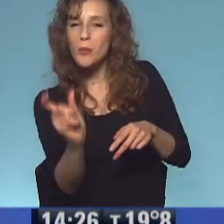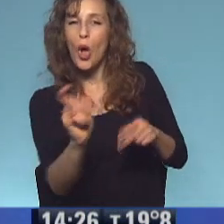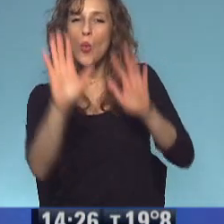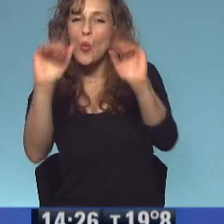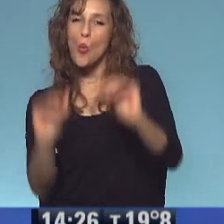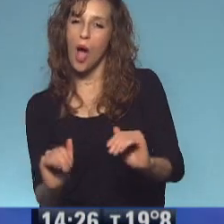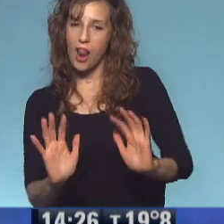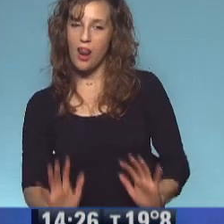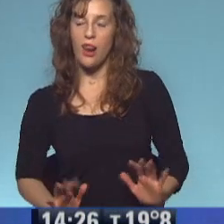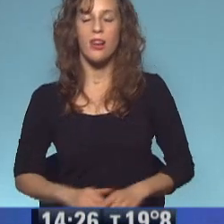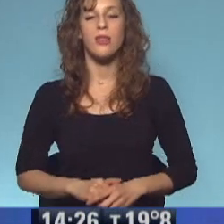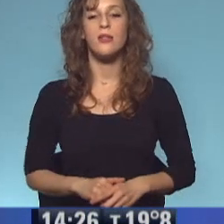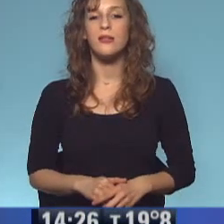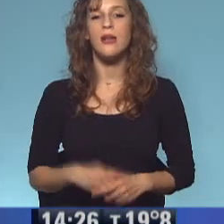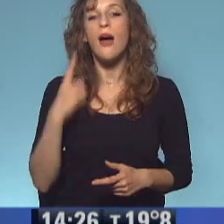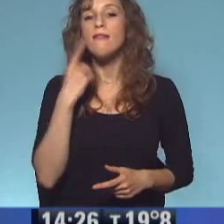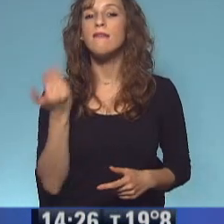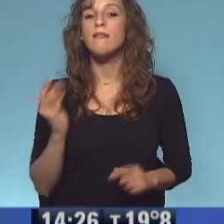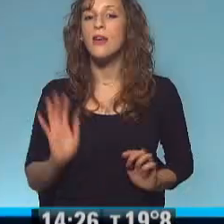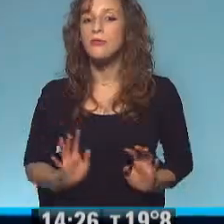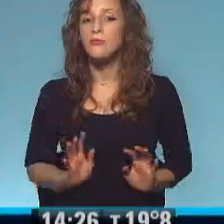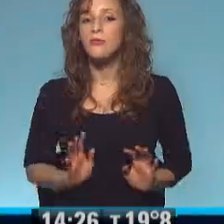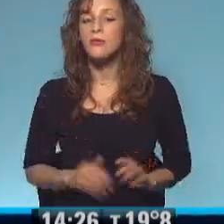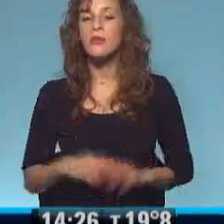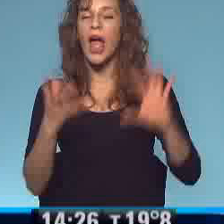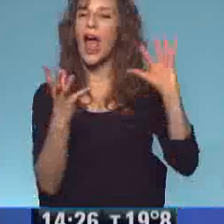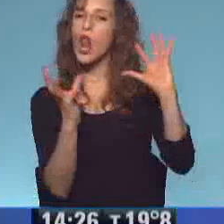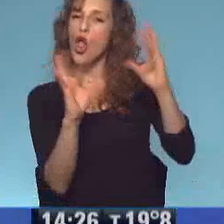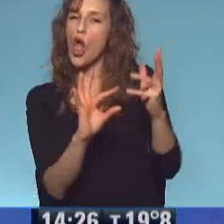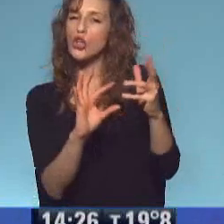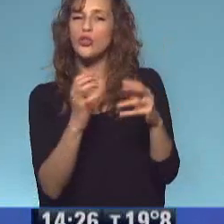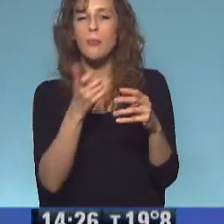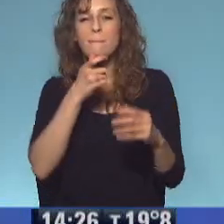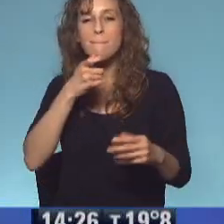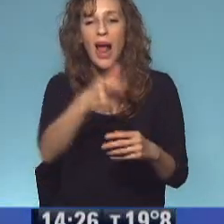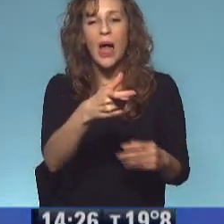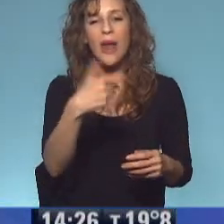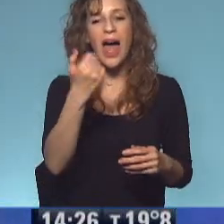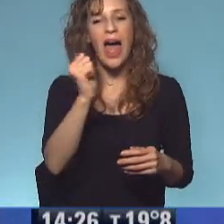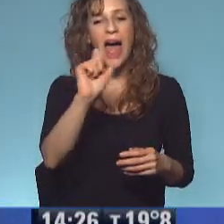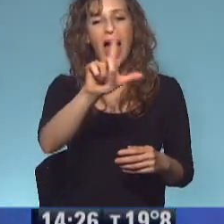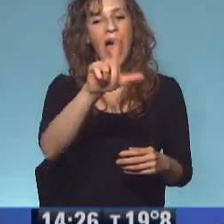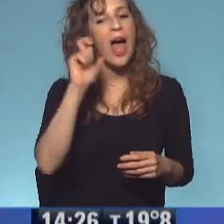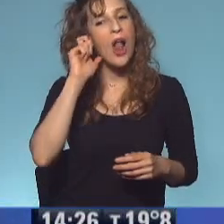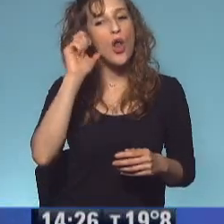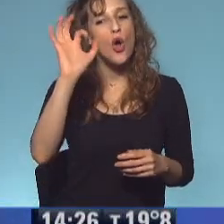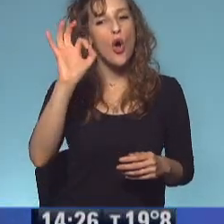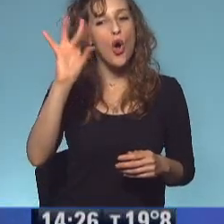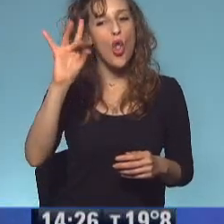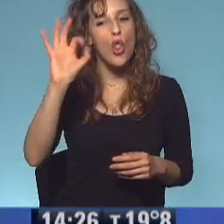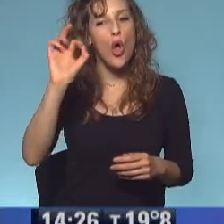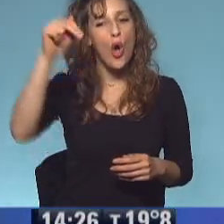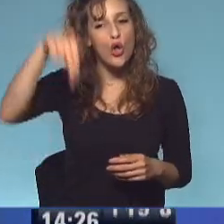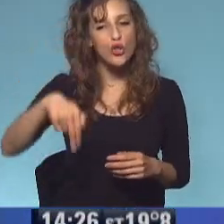nube de algodón. ¿Algodón? Ahí tiene algo ahí arriba, sí. ¿No? Tiene ahí como... está. ¿Y algodón? ¿Qué es eso?